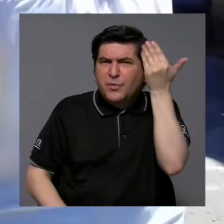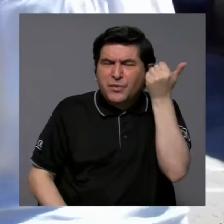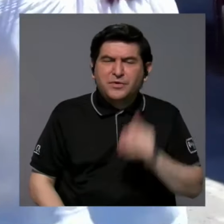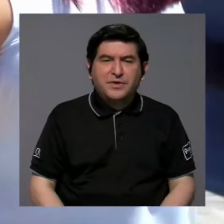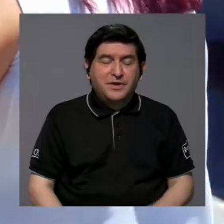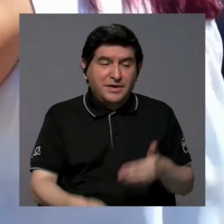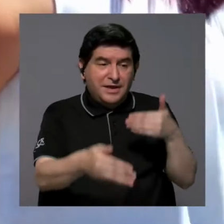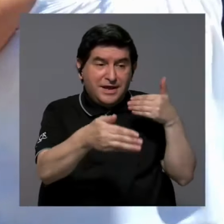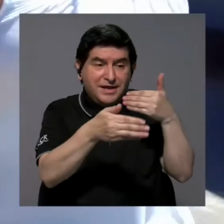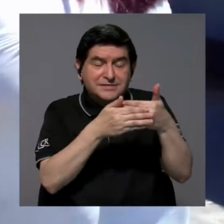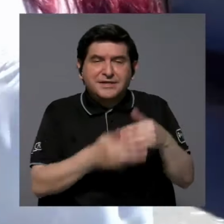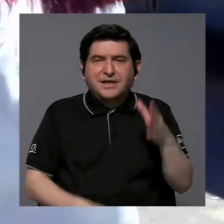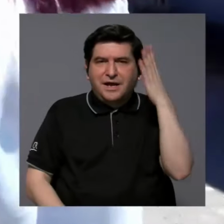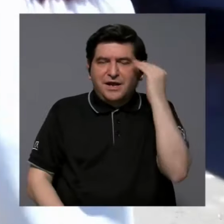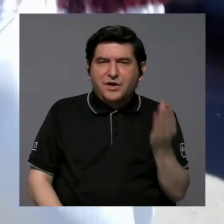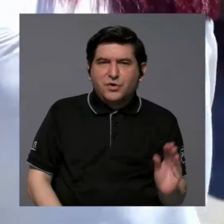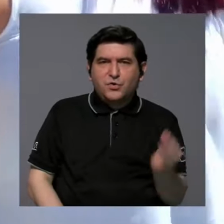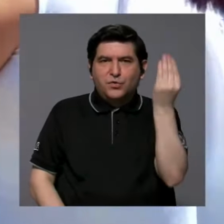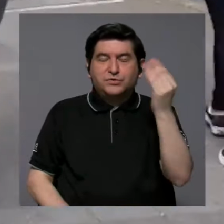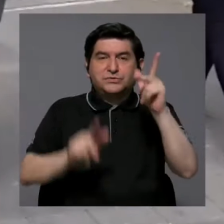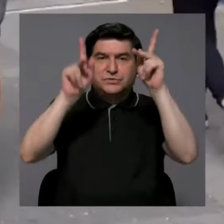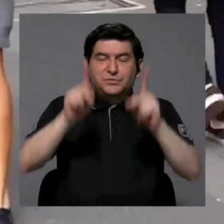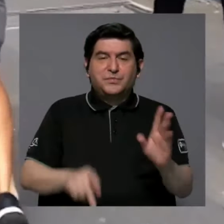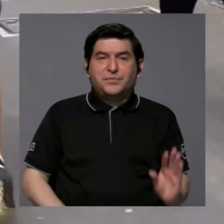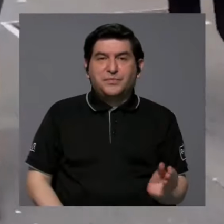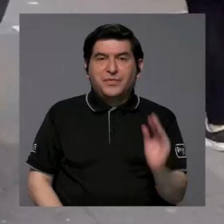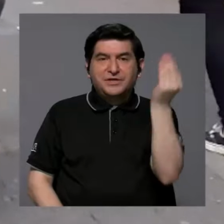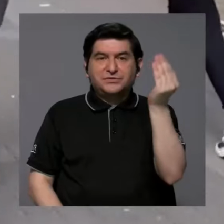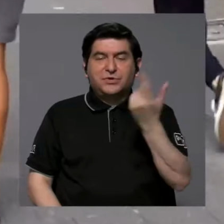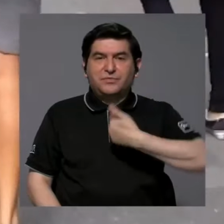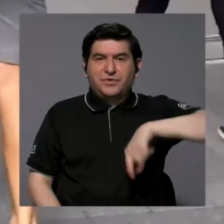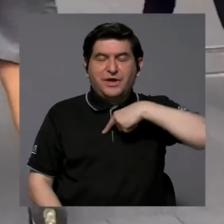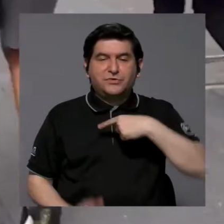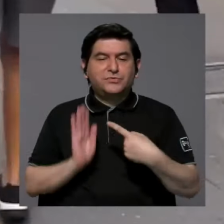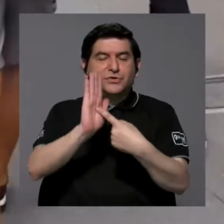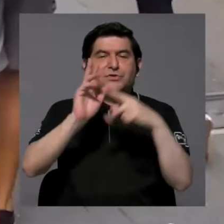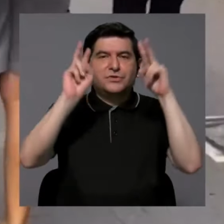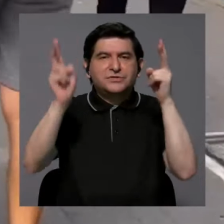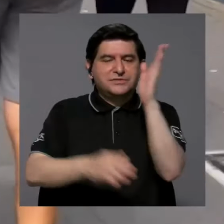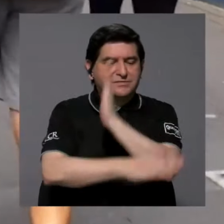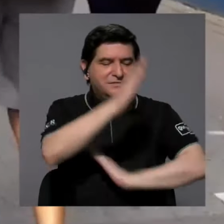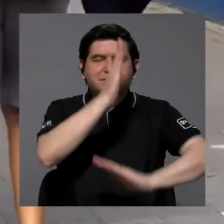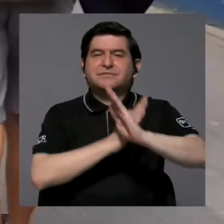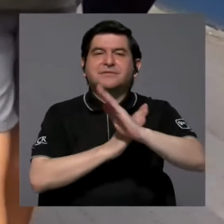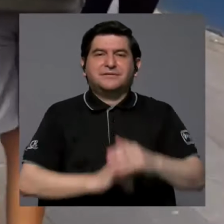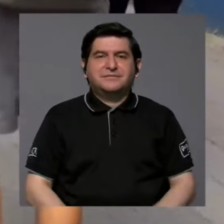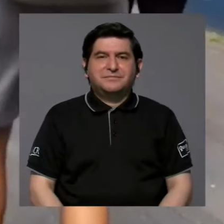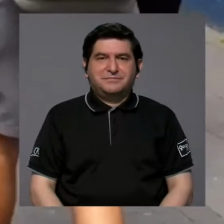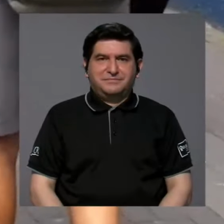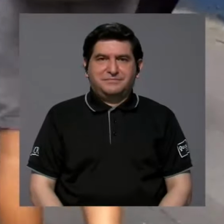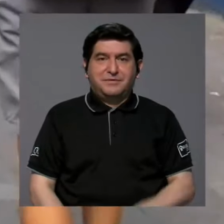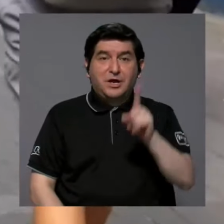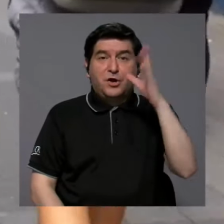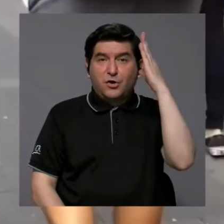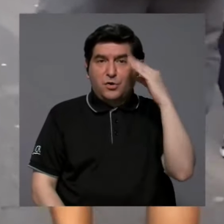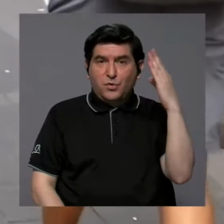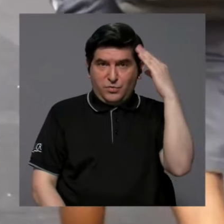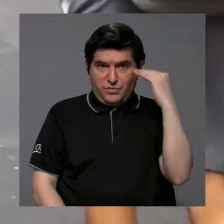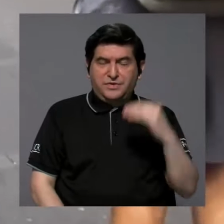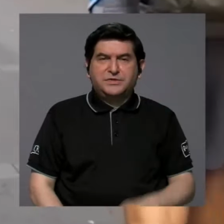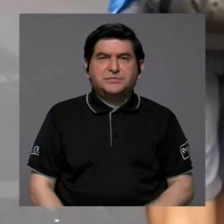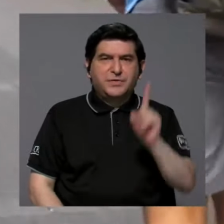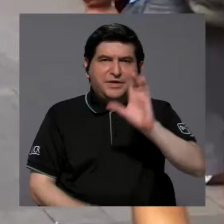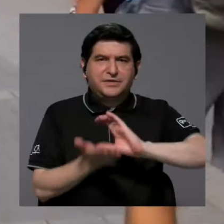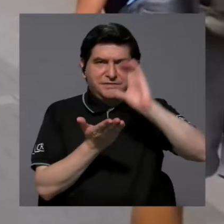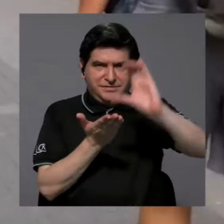Queríamos acercarnos a la experiencia joven porque fueron las personas jóvenes las que nos llevaron al tema de la discapacidad. Fue a través de una experiencia